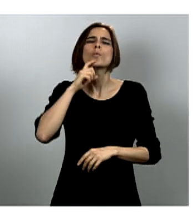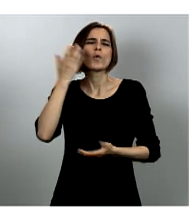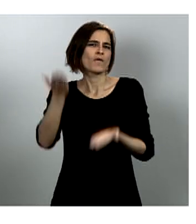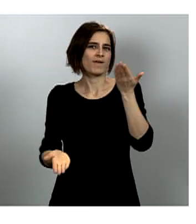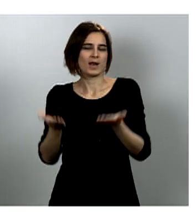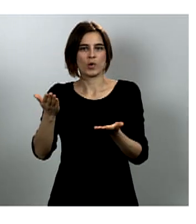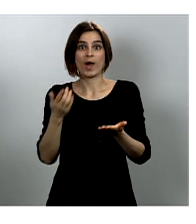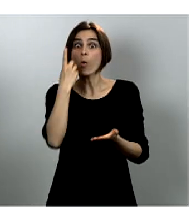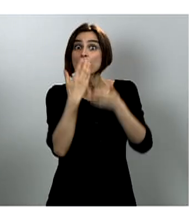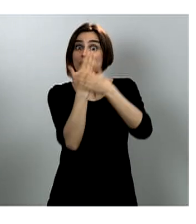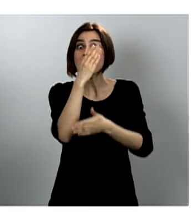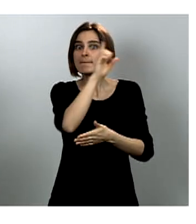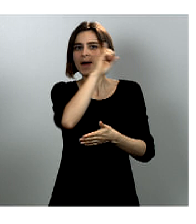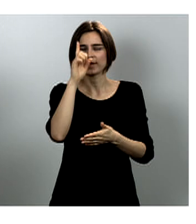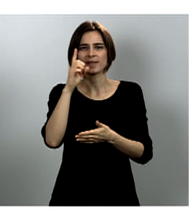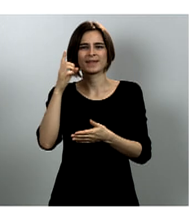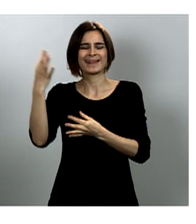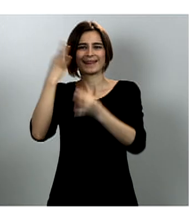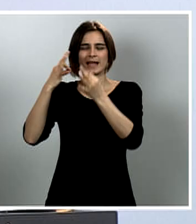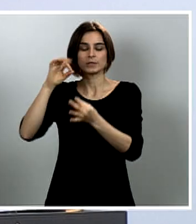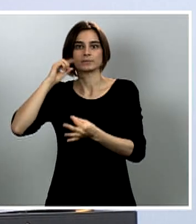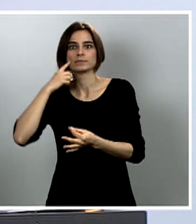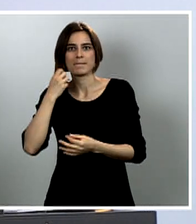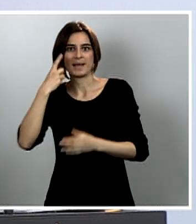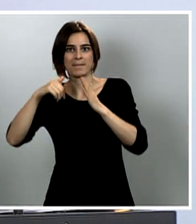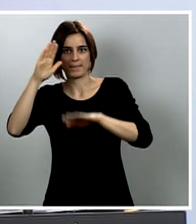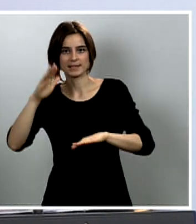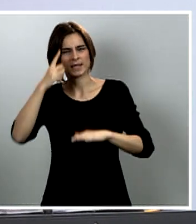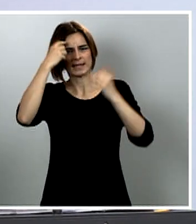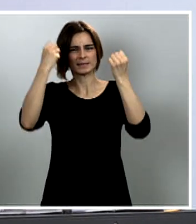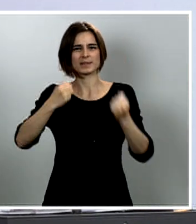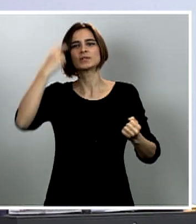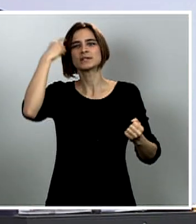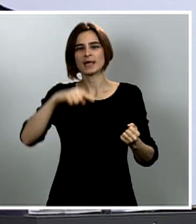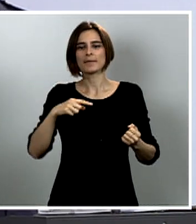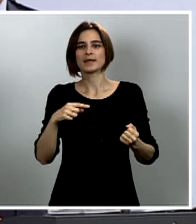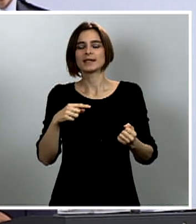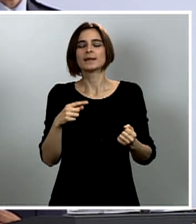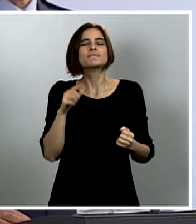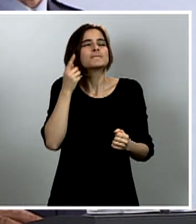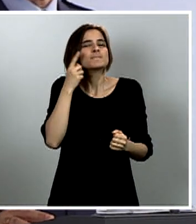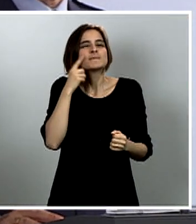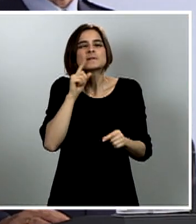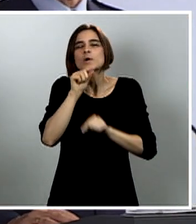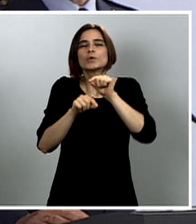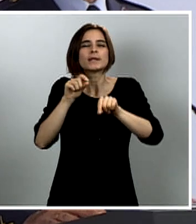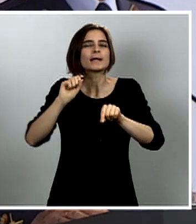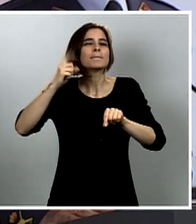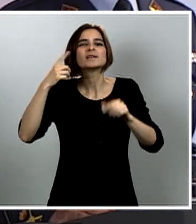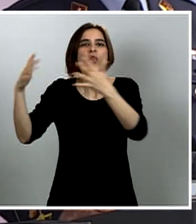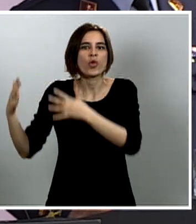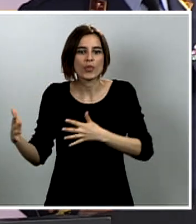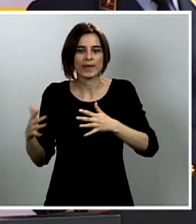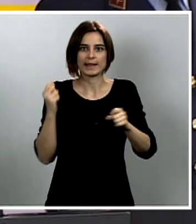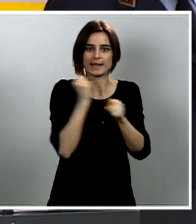los expertos dónde se dan los contagios en tiempo de confinamiento, trabajo, transportes? Bien,